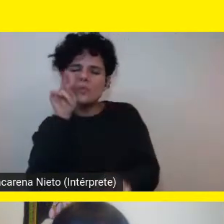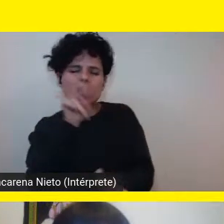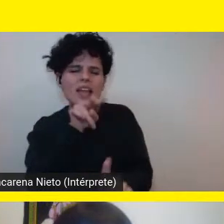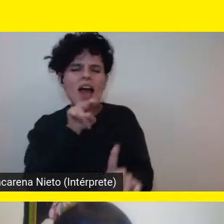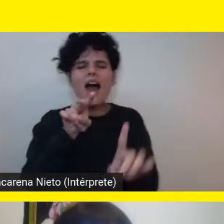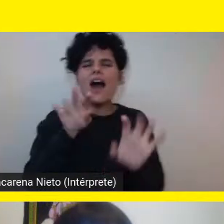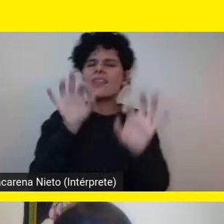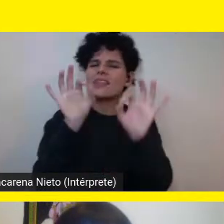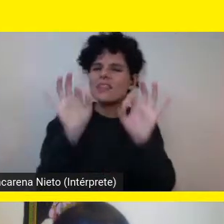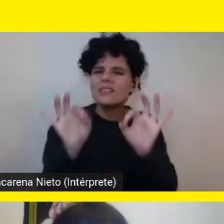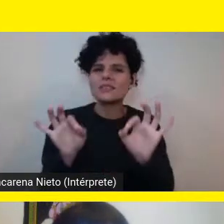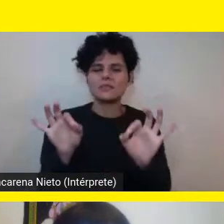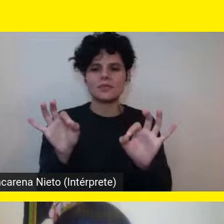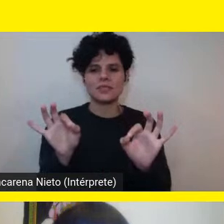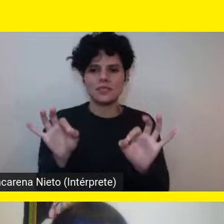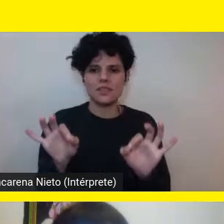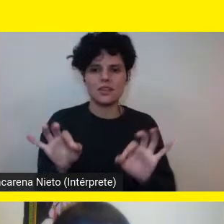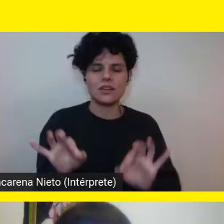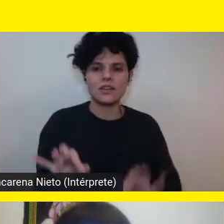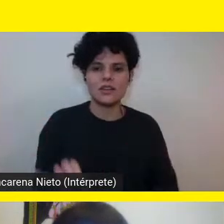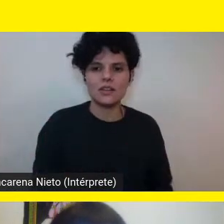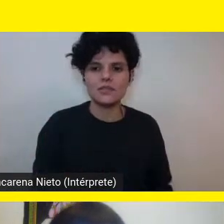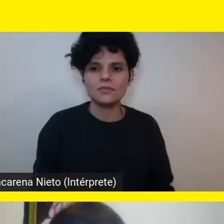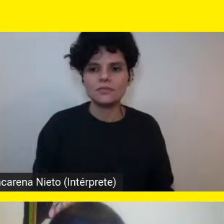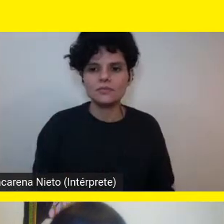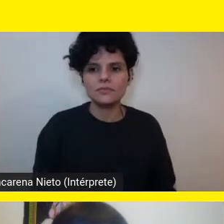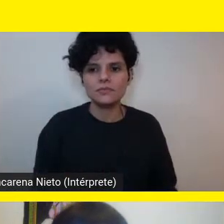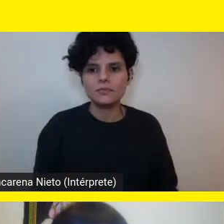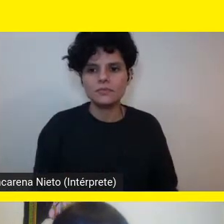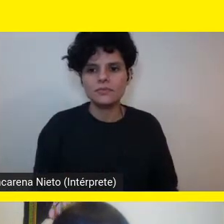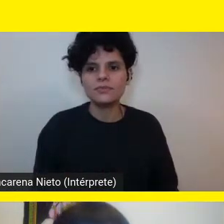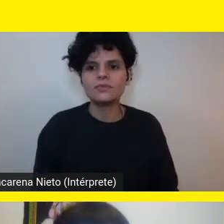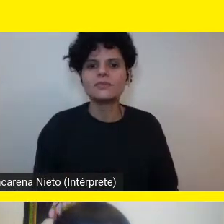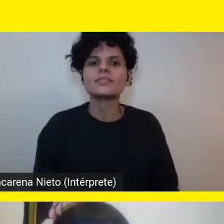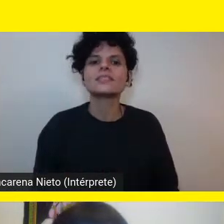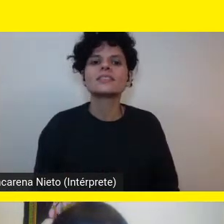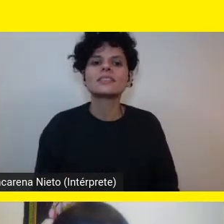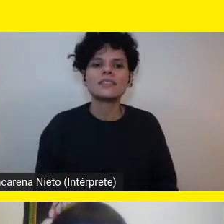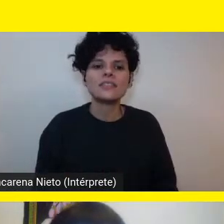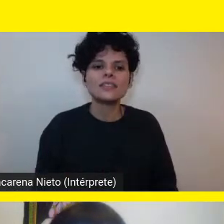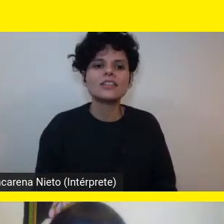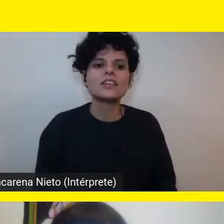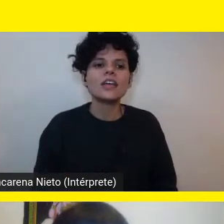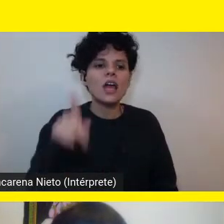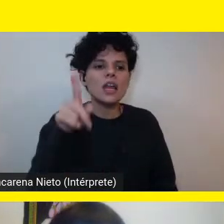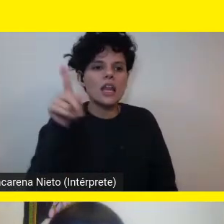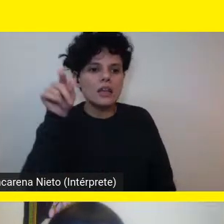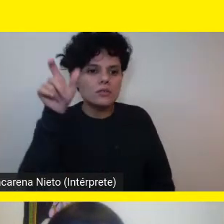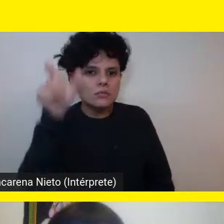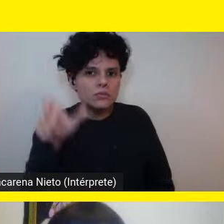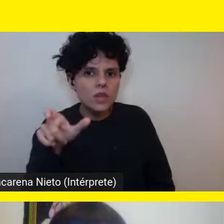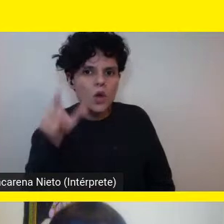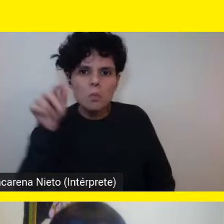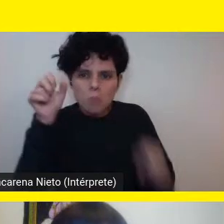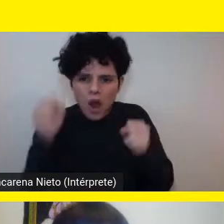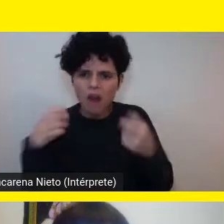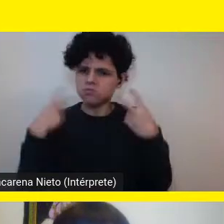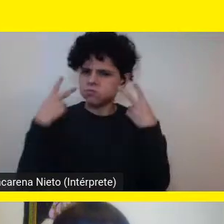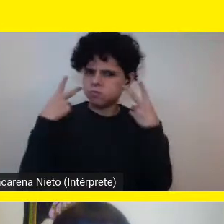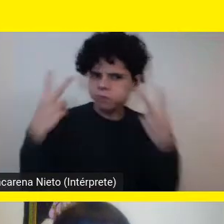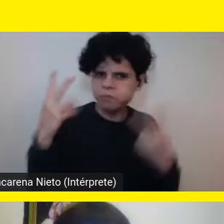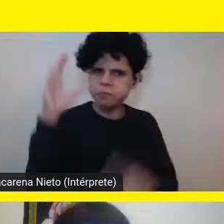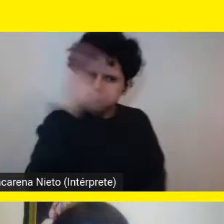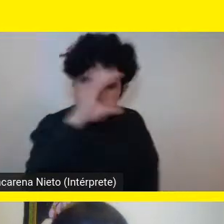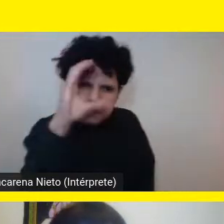cosas, que es la que hace que la Alejandra vaya a buscar mujeres que han sido torturadas y que fueron calificadas